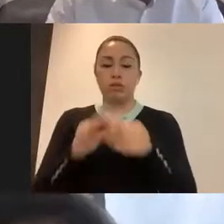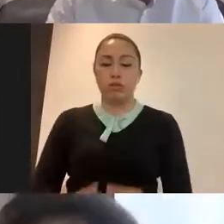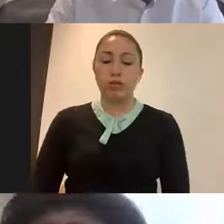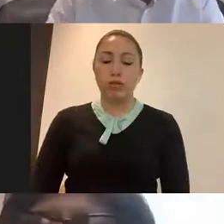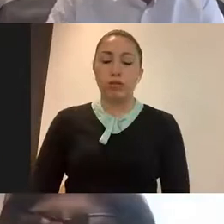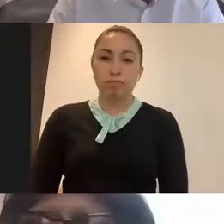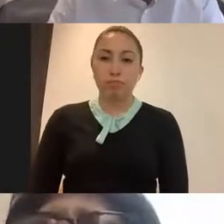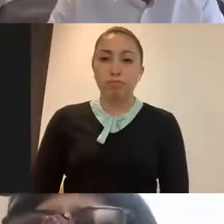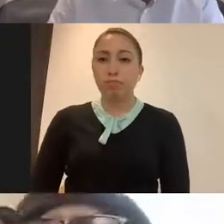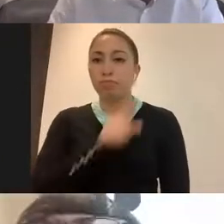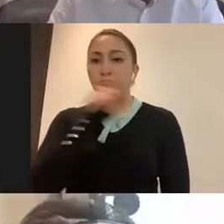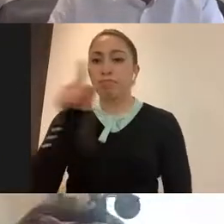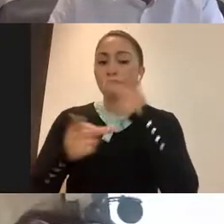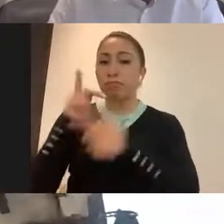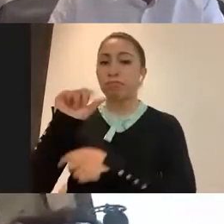¿Alguna abstención?